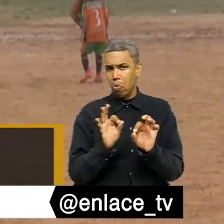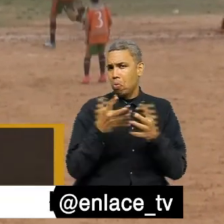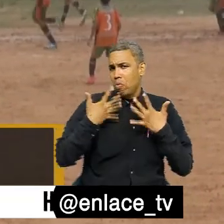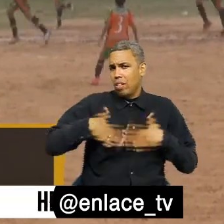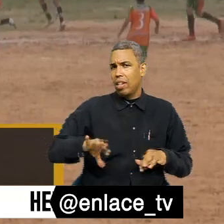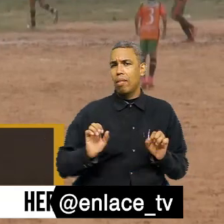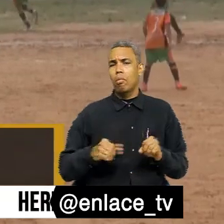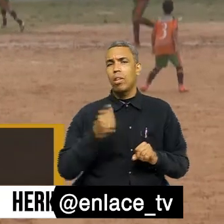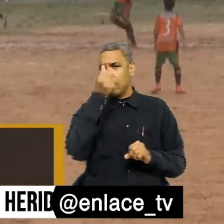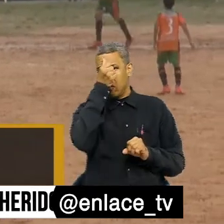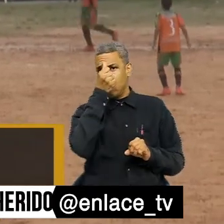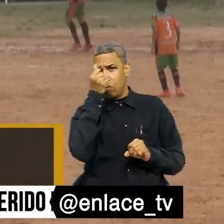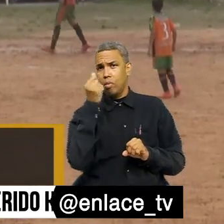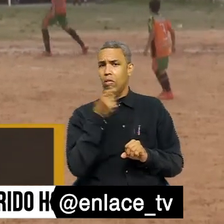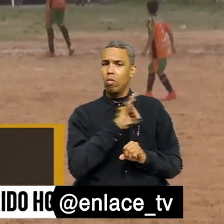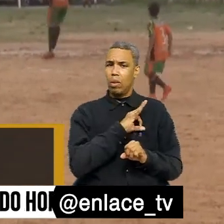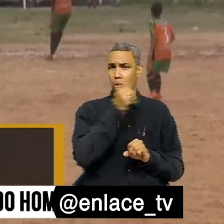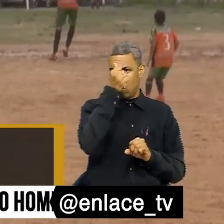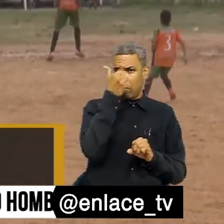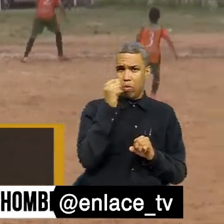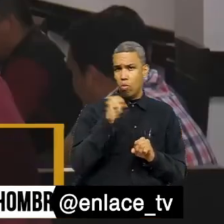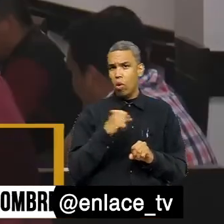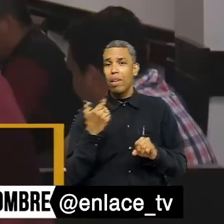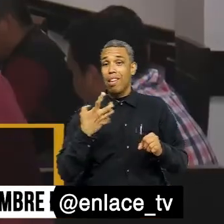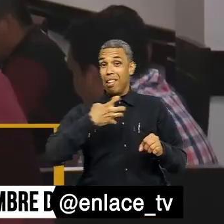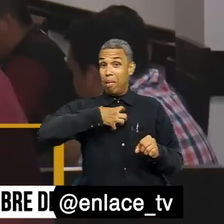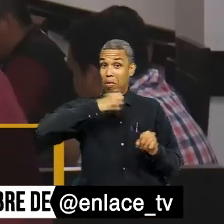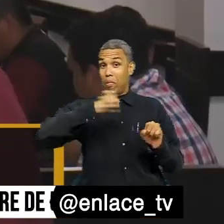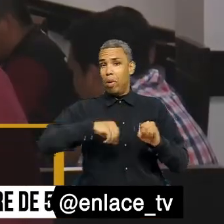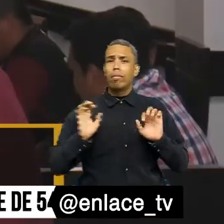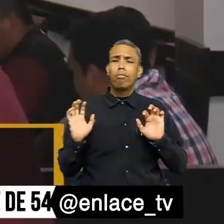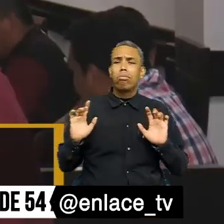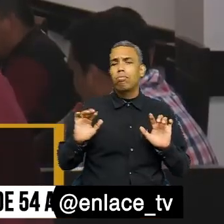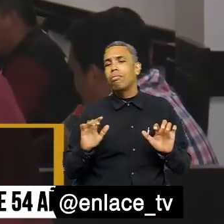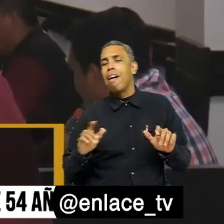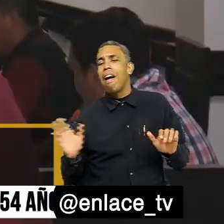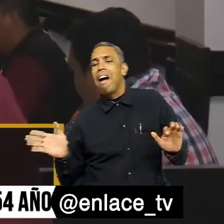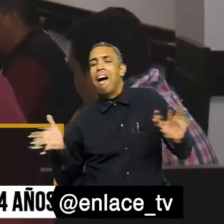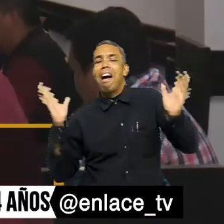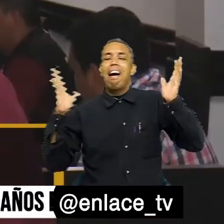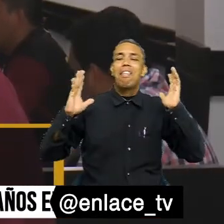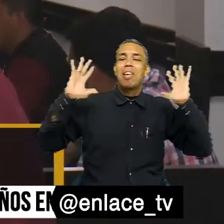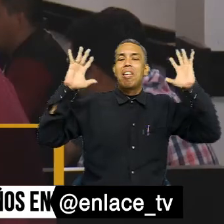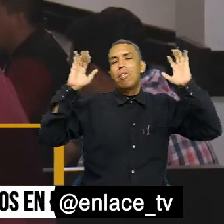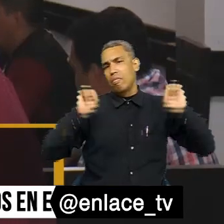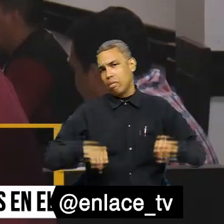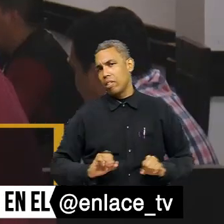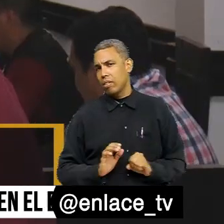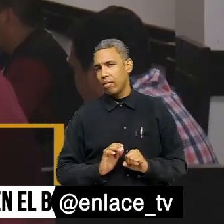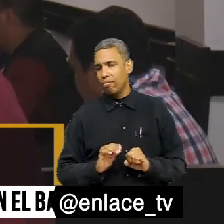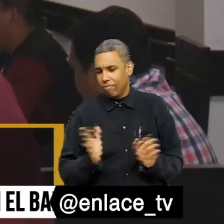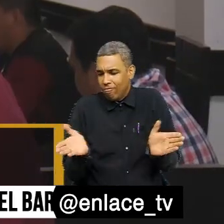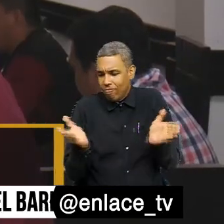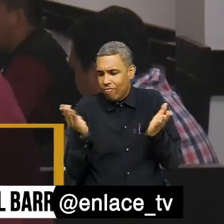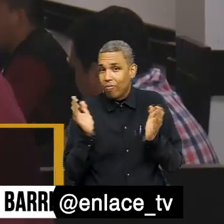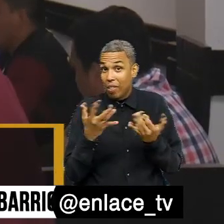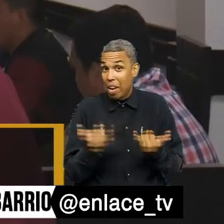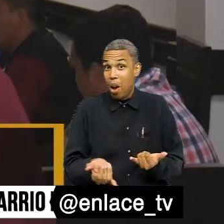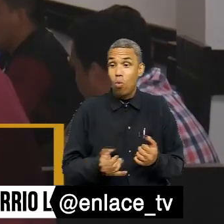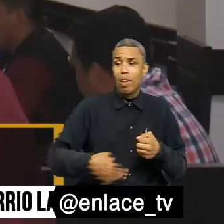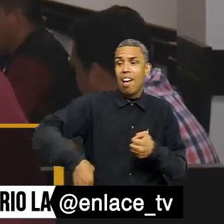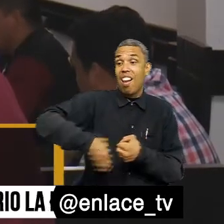y acompañen a cada uno de sus equipos, los animen, le hagan barra. Y hombre, qué mejor que estamos viviendo una fiesta, verdad, con lo de la Alianza